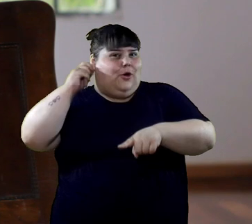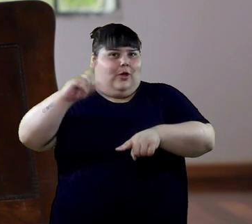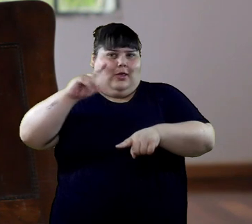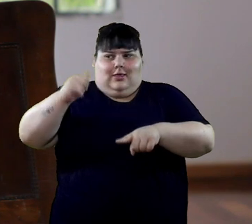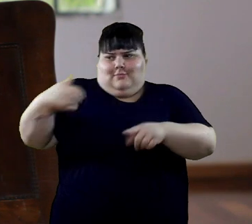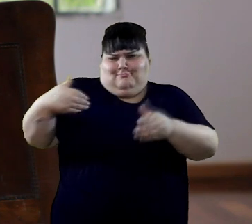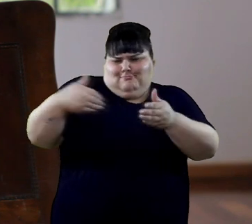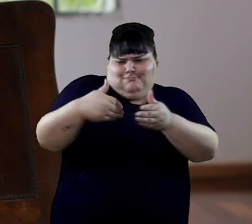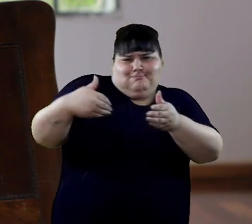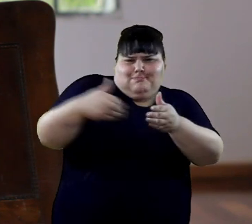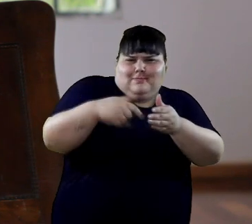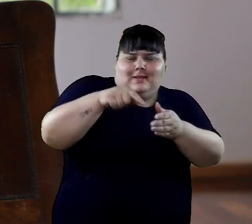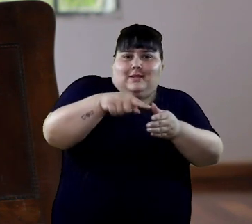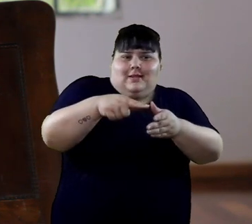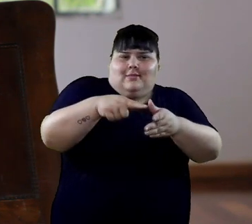está próxima,